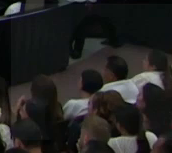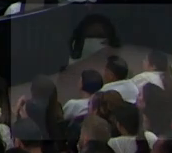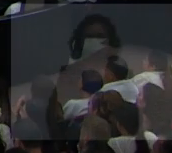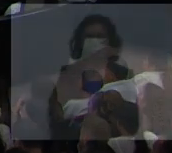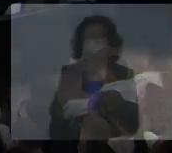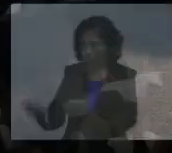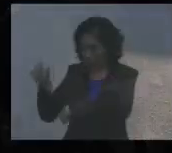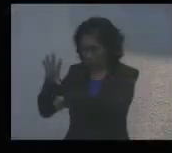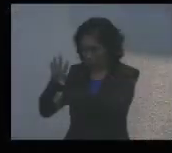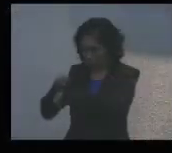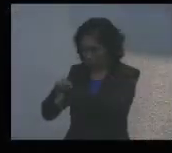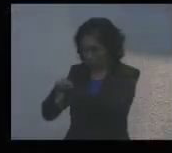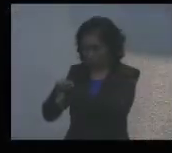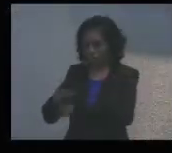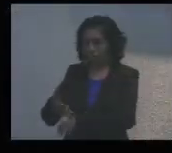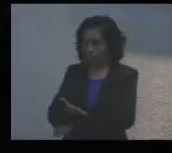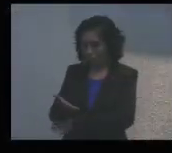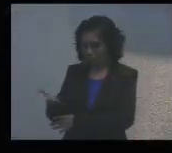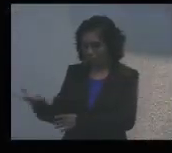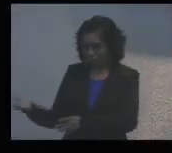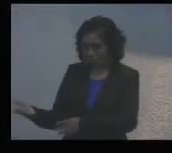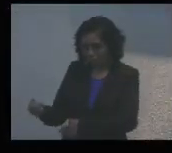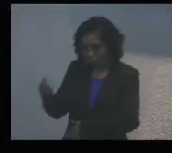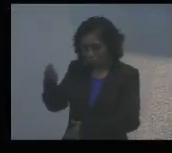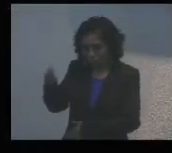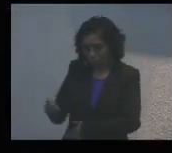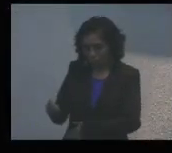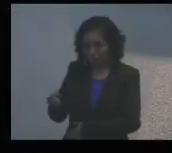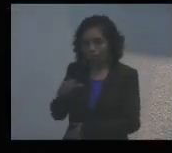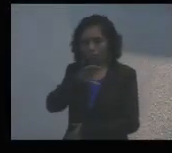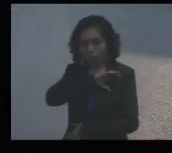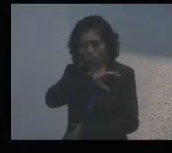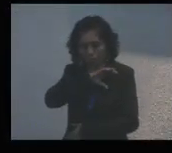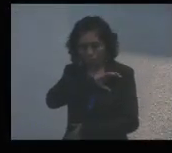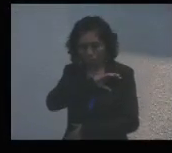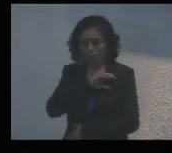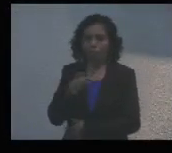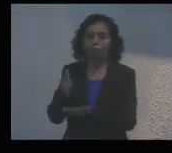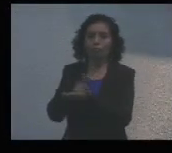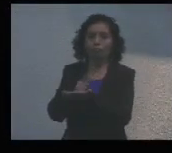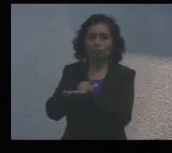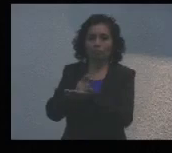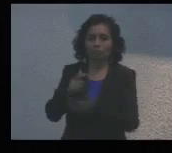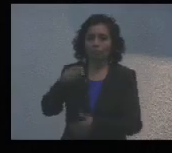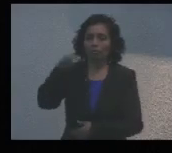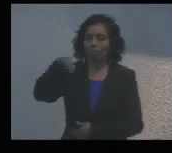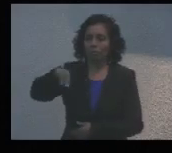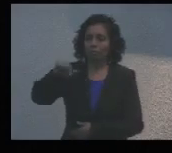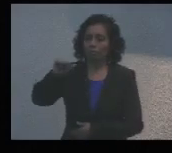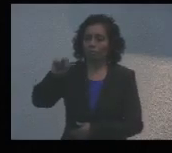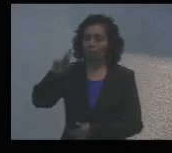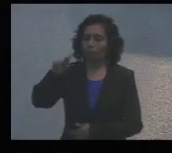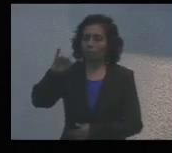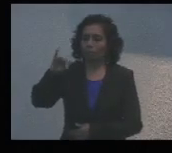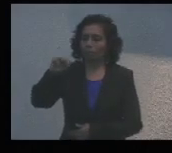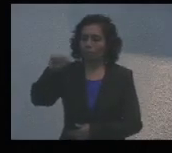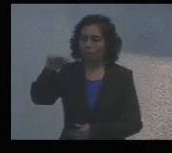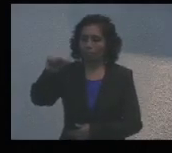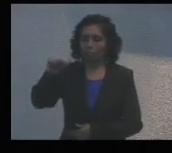Con el permiso de la mesa directiva, saludo con afecto a la licenciada María Cristina Torres